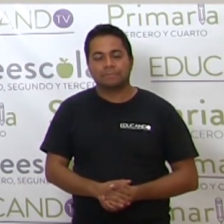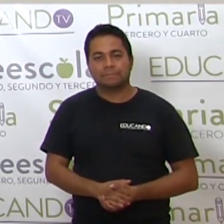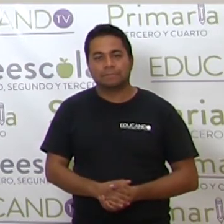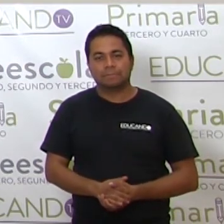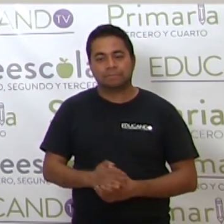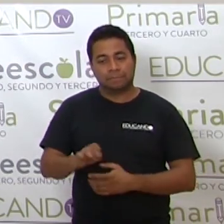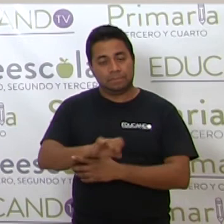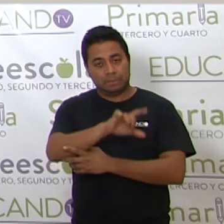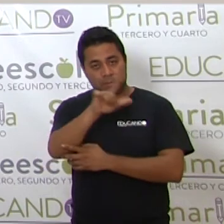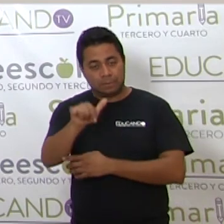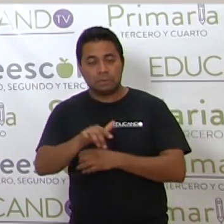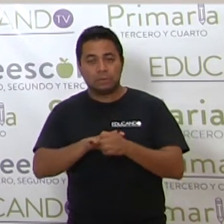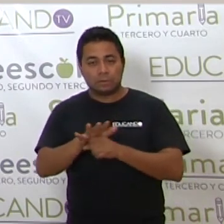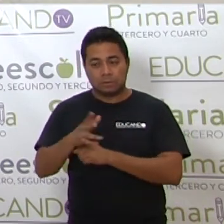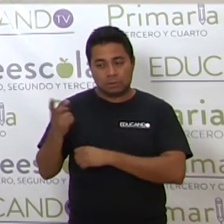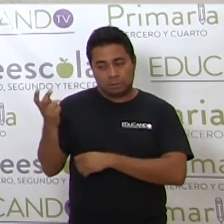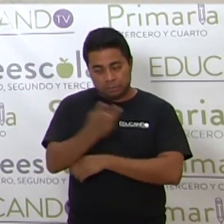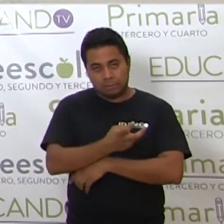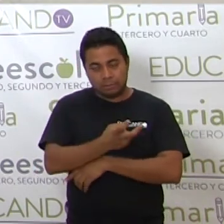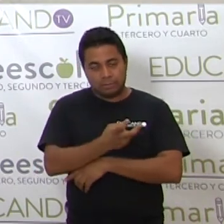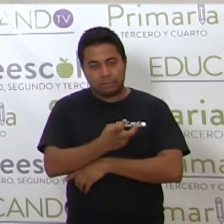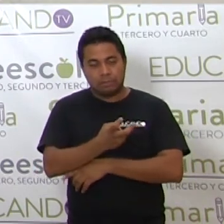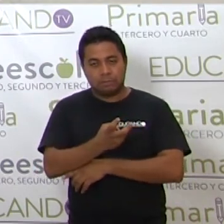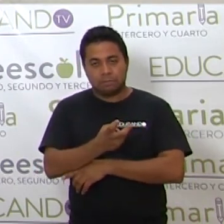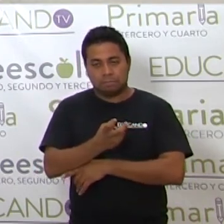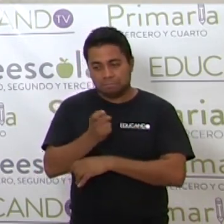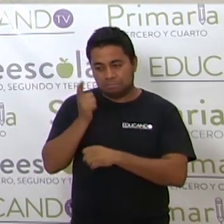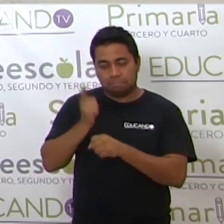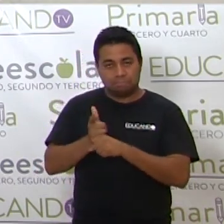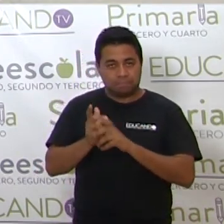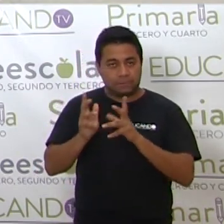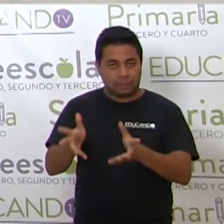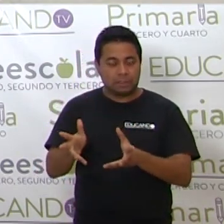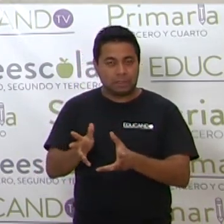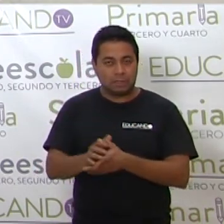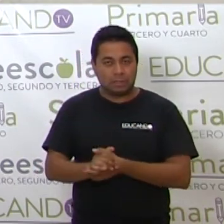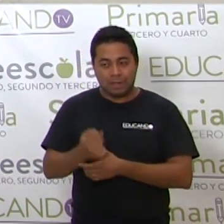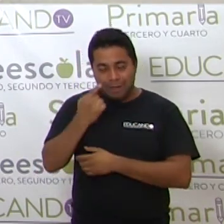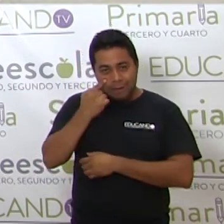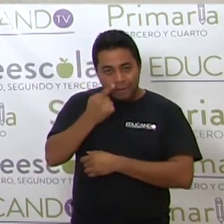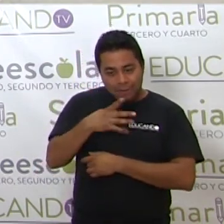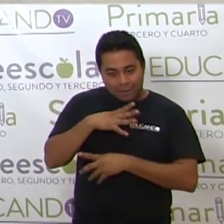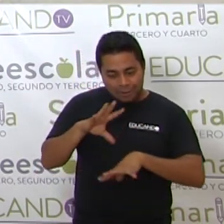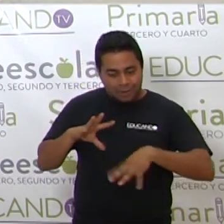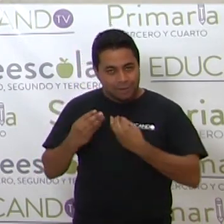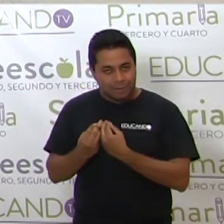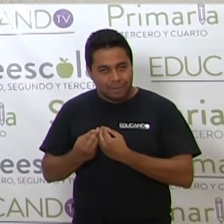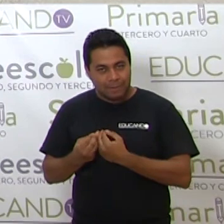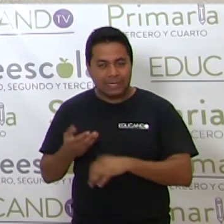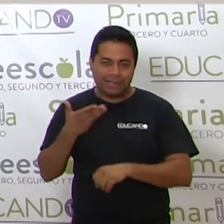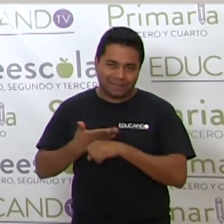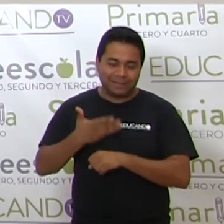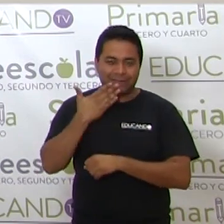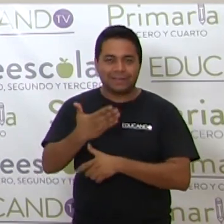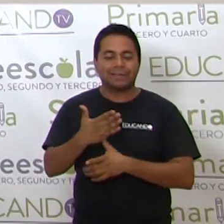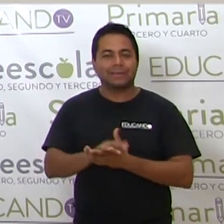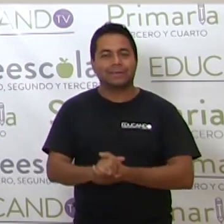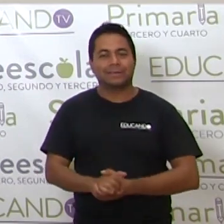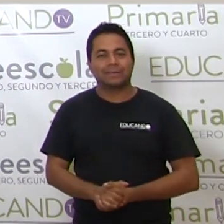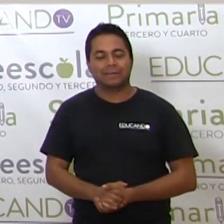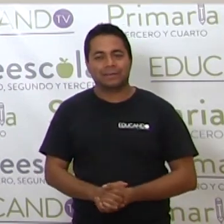después sigue esta ya la buscaste ay mira están juntas muy bien